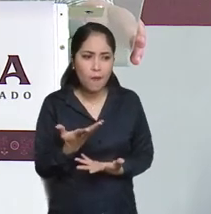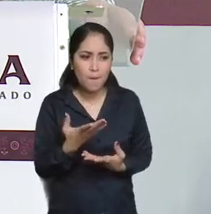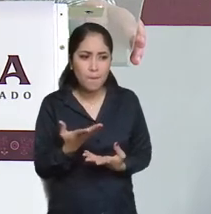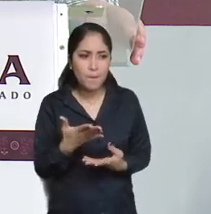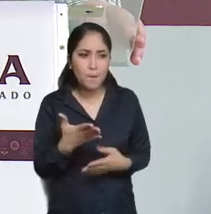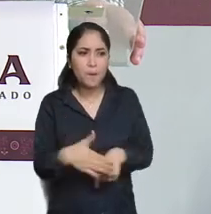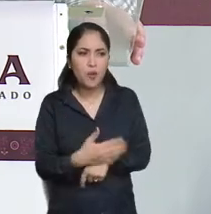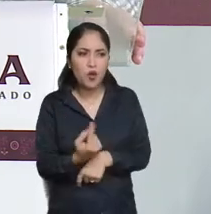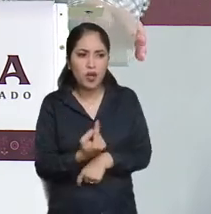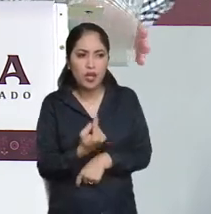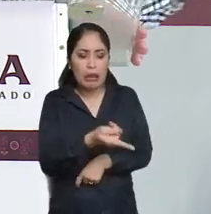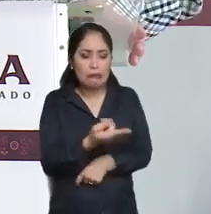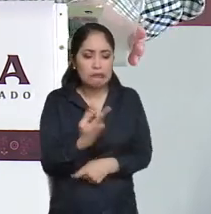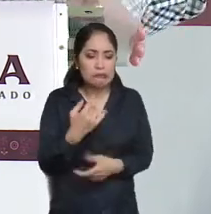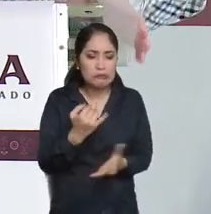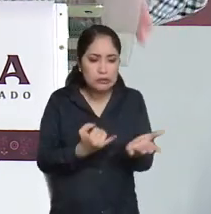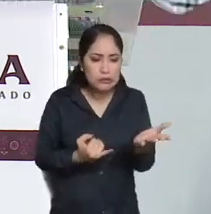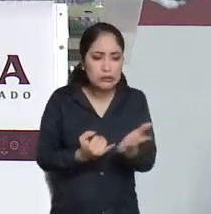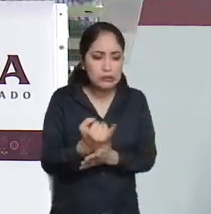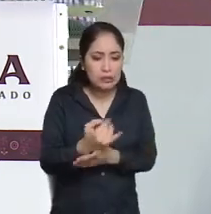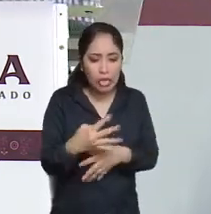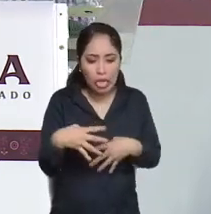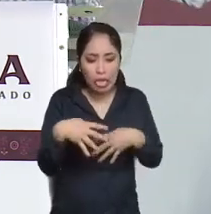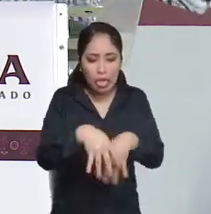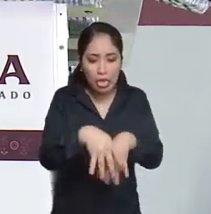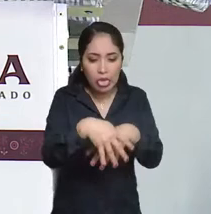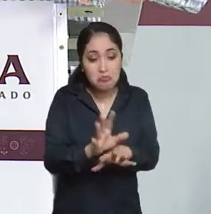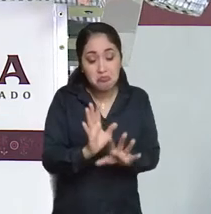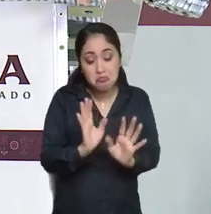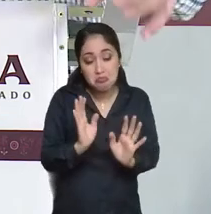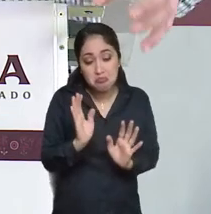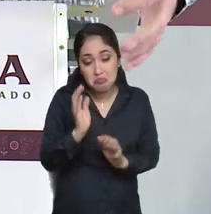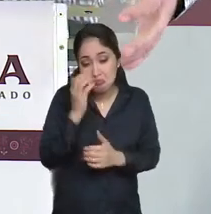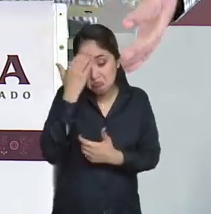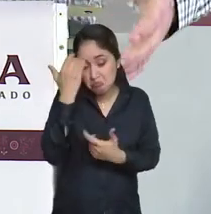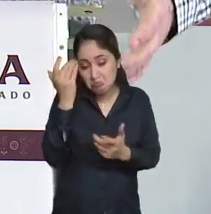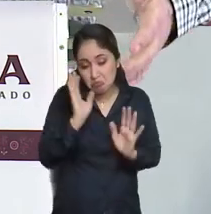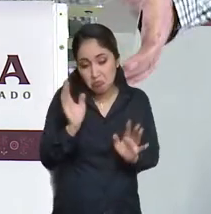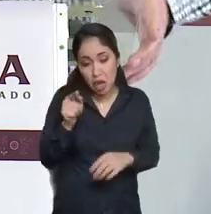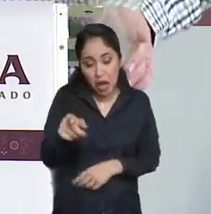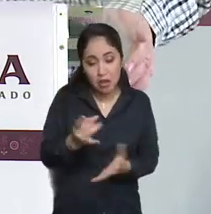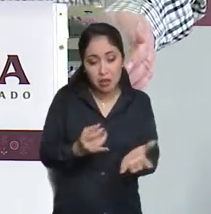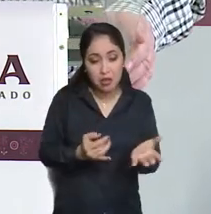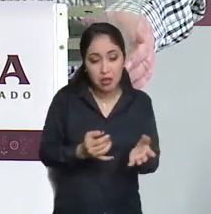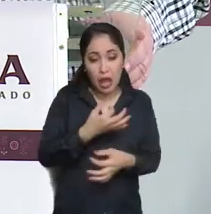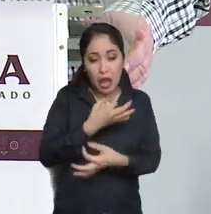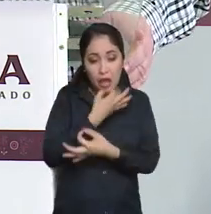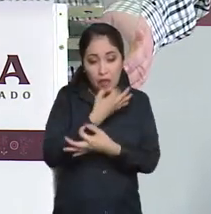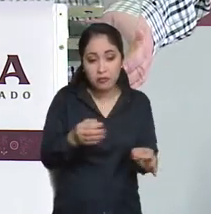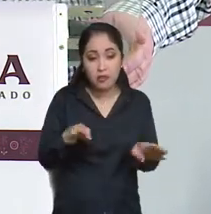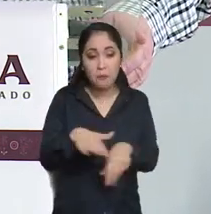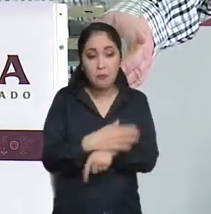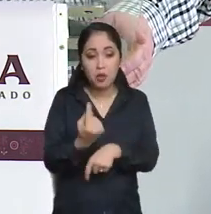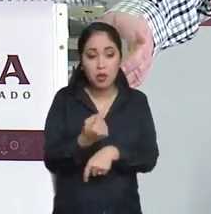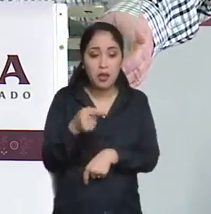los motiva más que el declarado por ellos, en el sentido de que luchan por